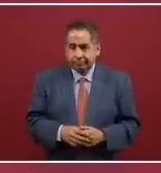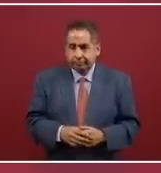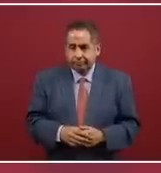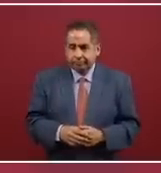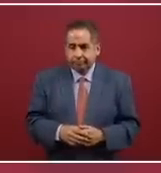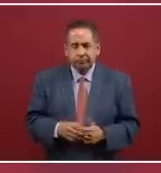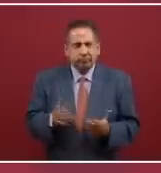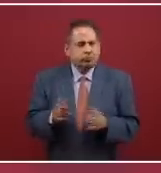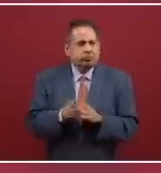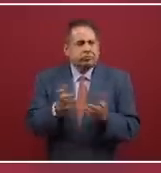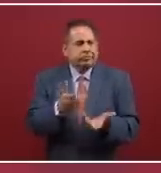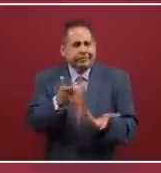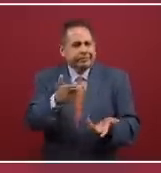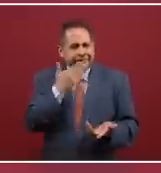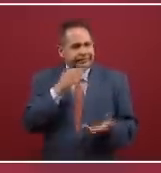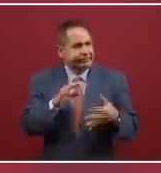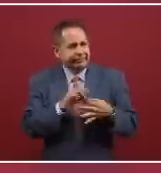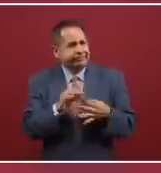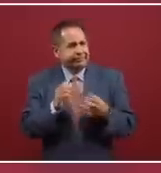que le hicimos